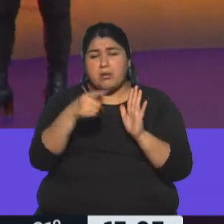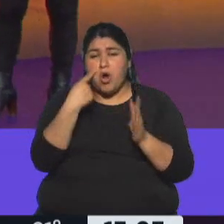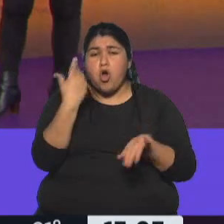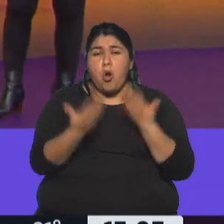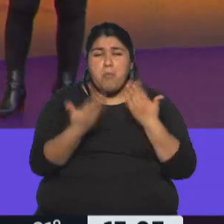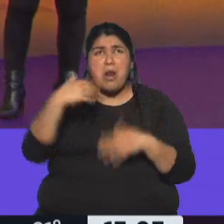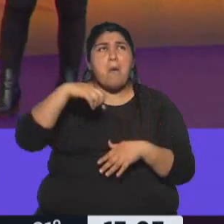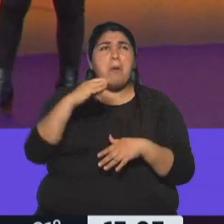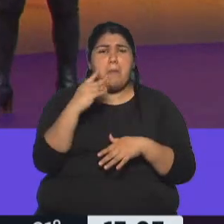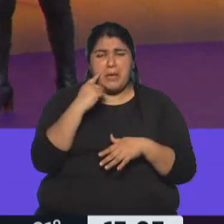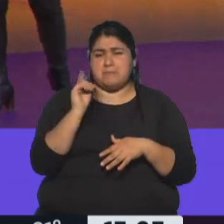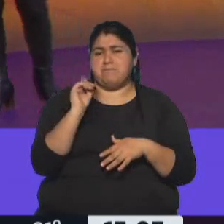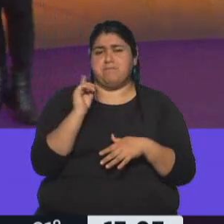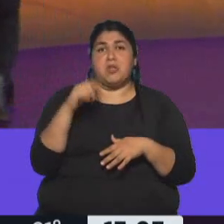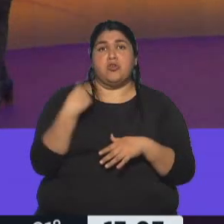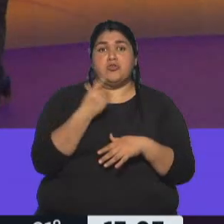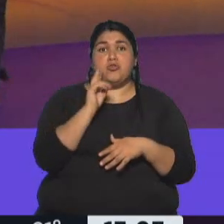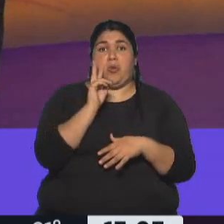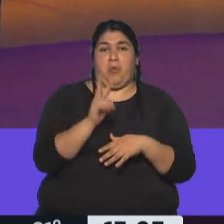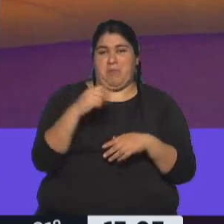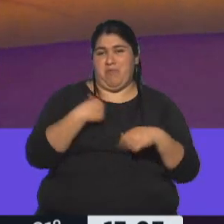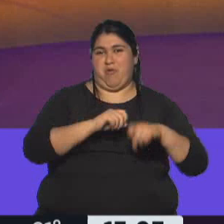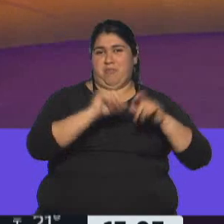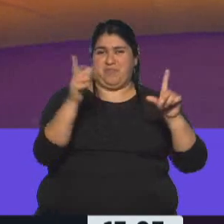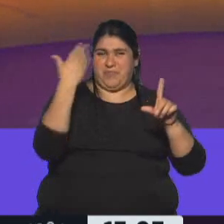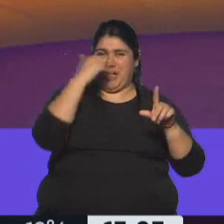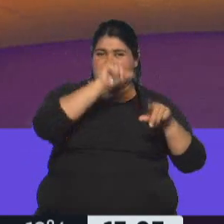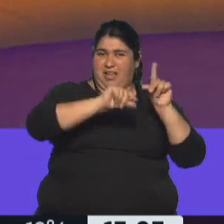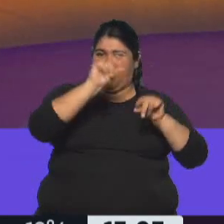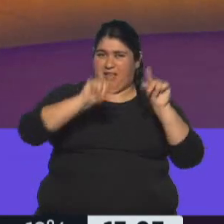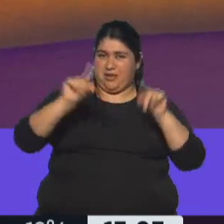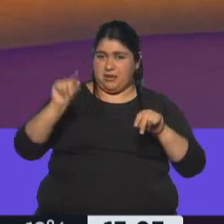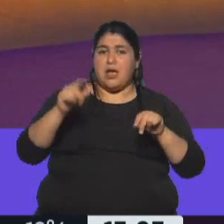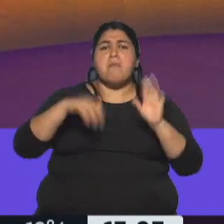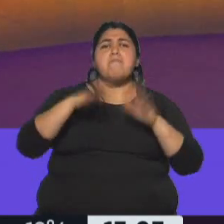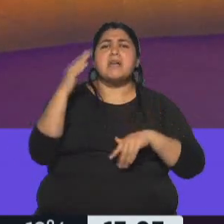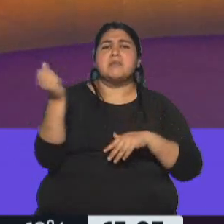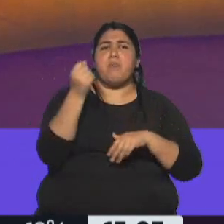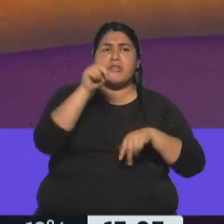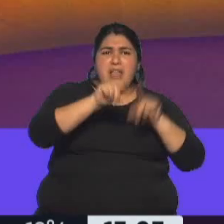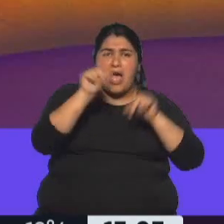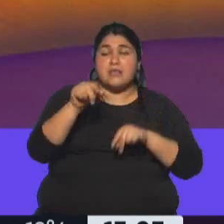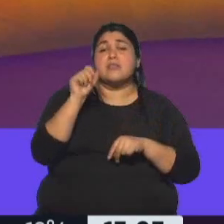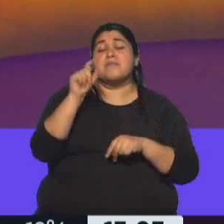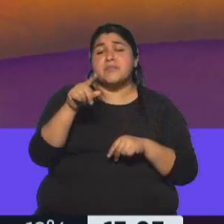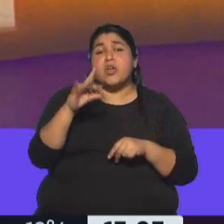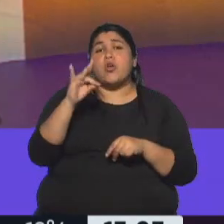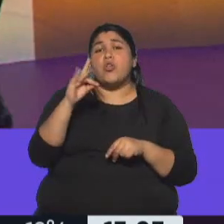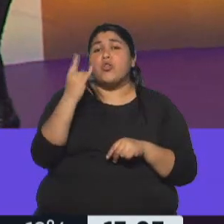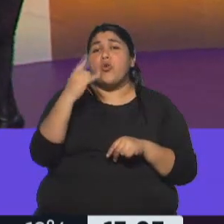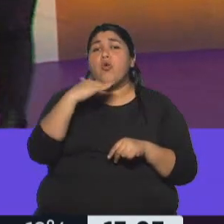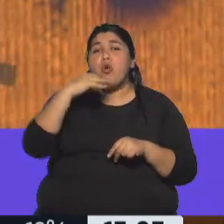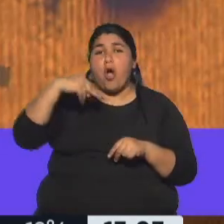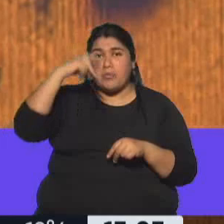el Producto Bruto Interno. Si ustedes miran el primer gráfico que mostré de Mauricio Macri, lo que importan son las magnitudes. Nicolás Dujovne, ex ministro